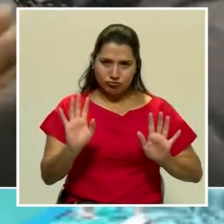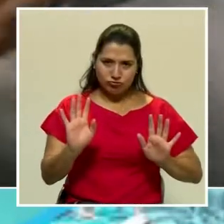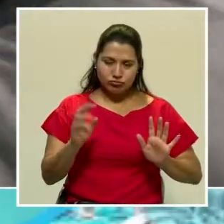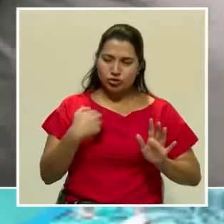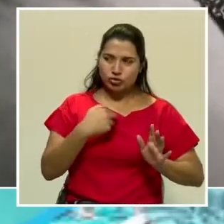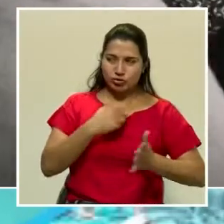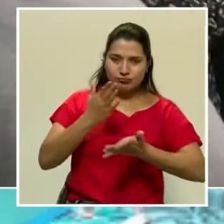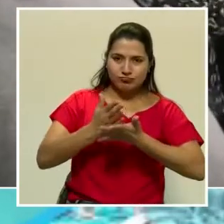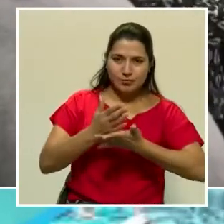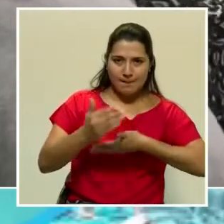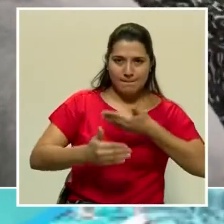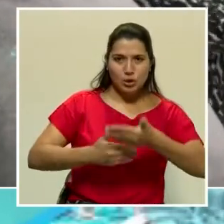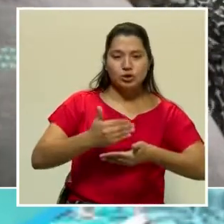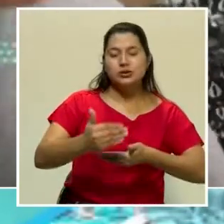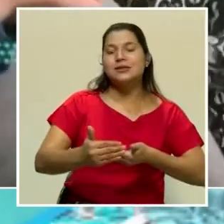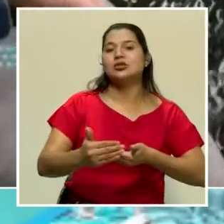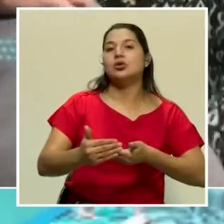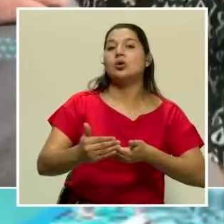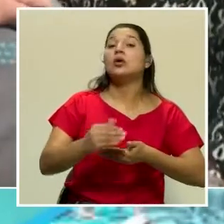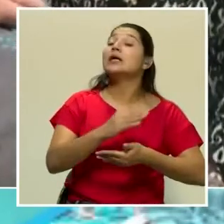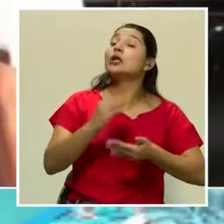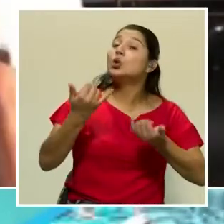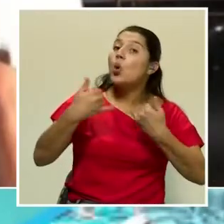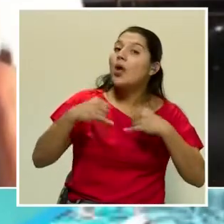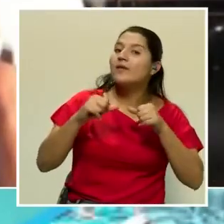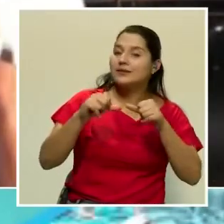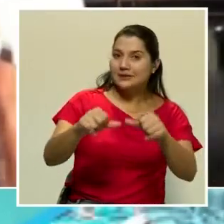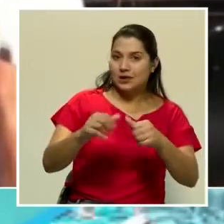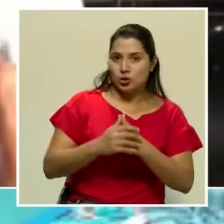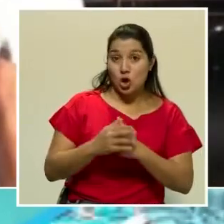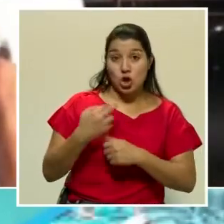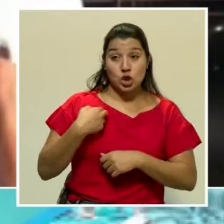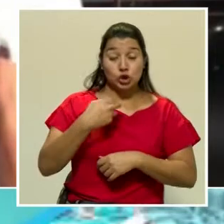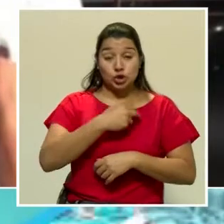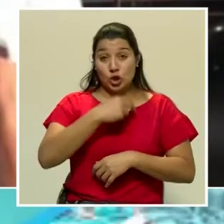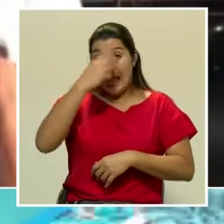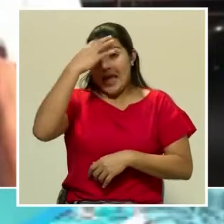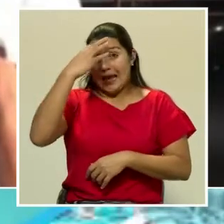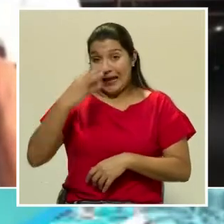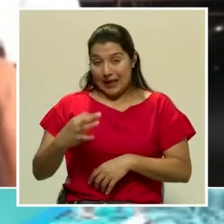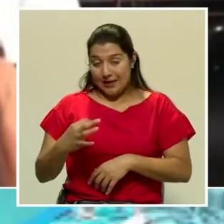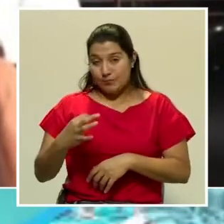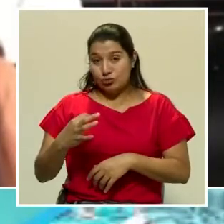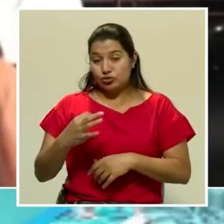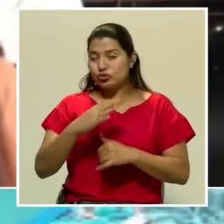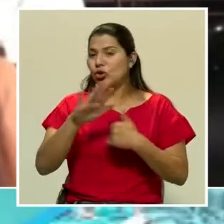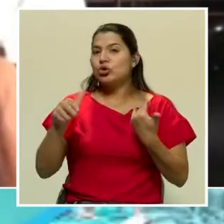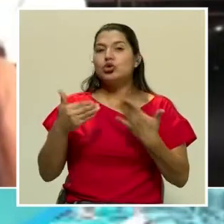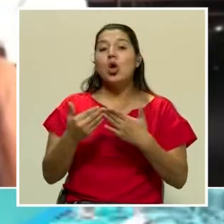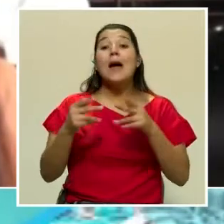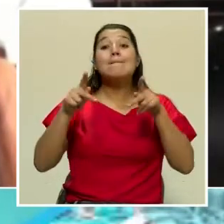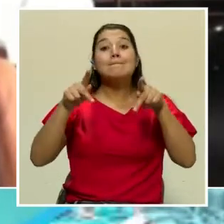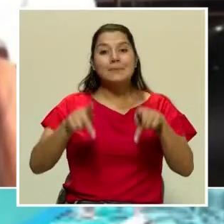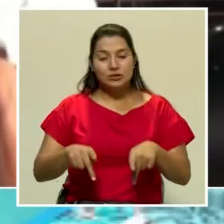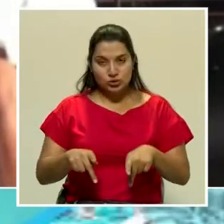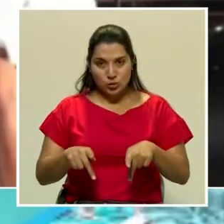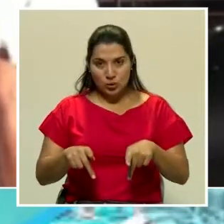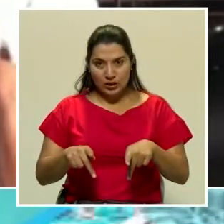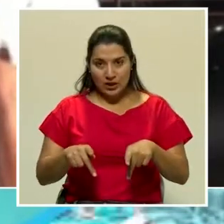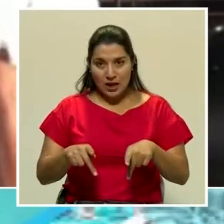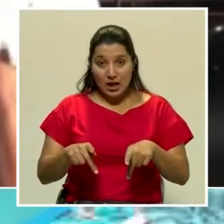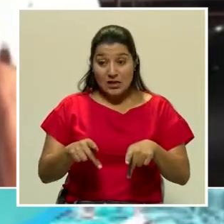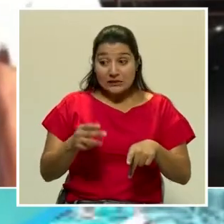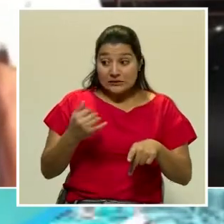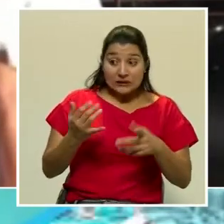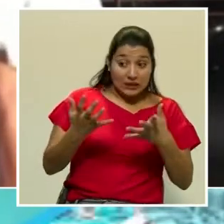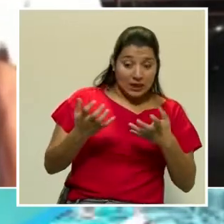Y seguimos nosotros en este asunto. Creemos que todas las personas que lo quieran pueden